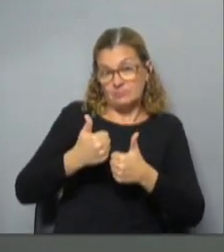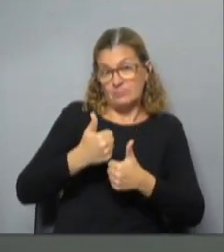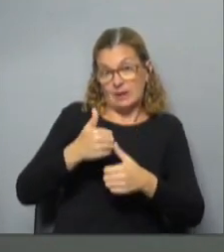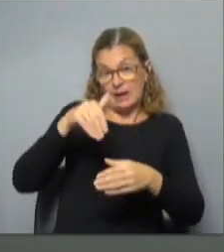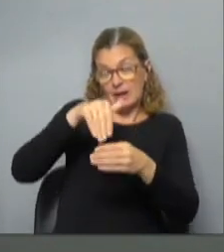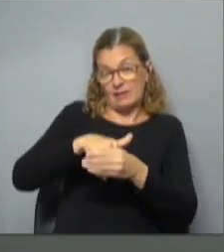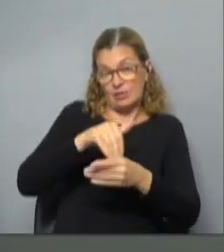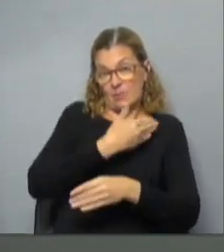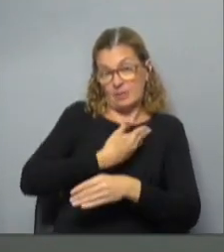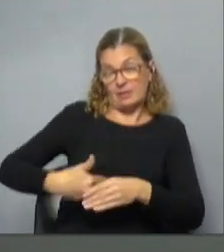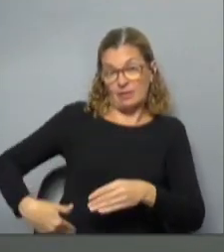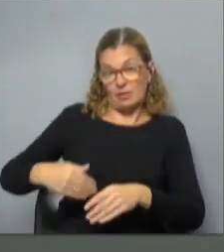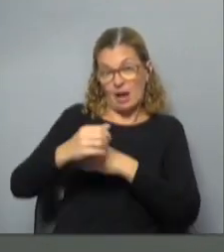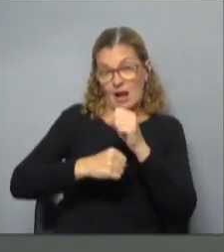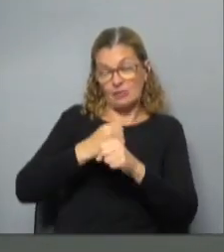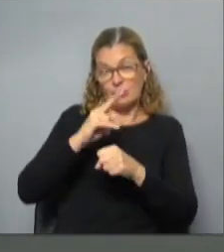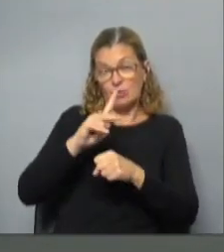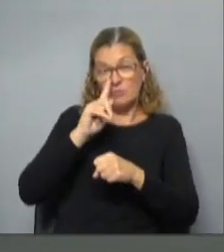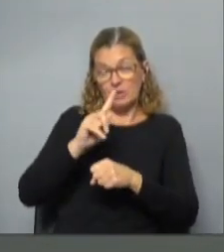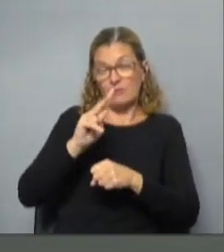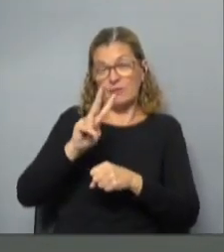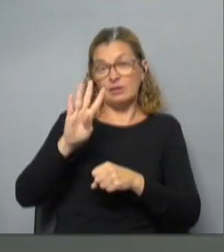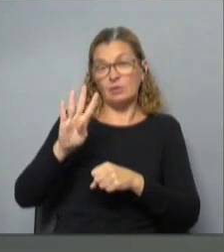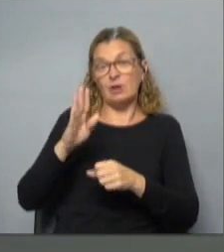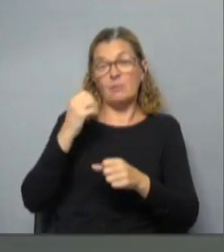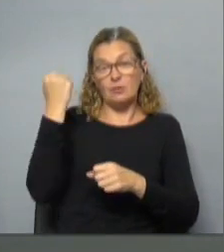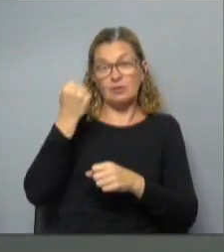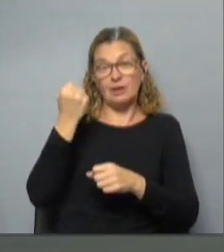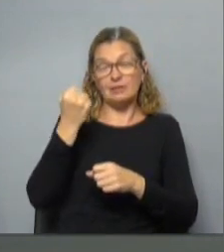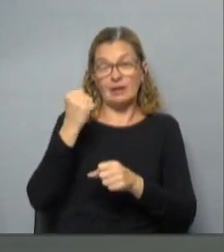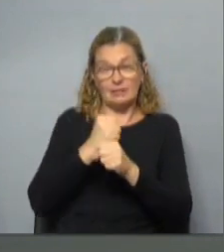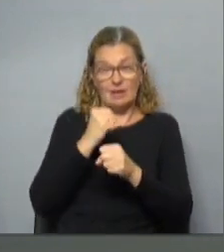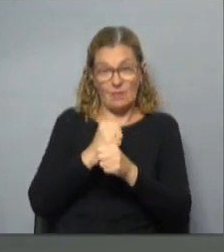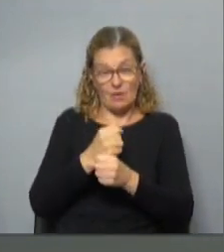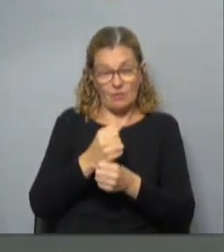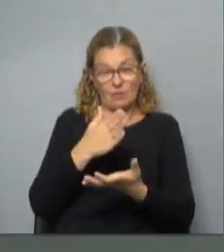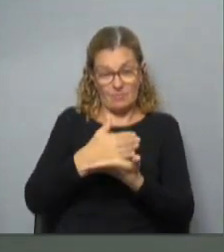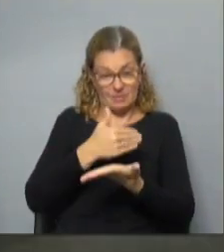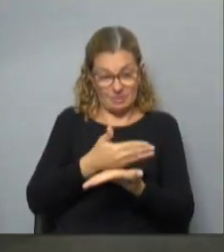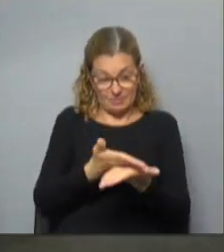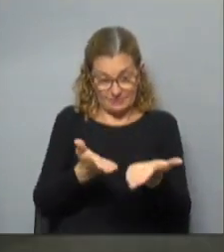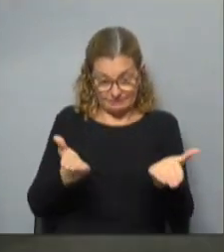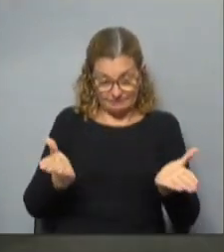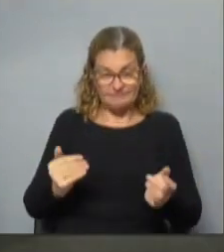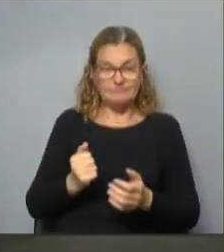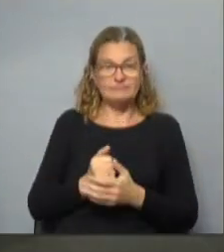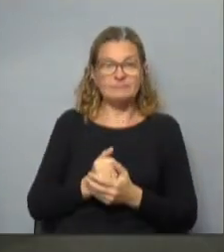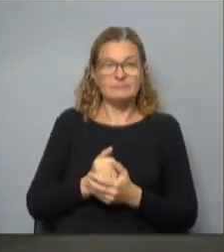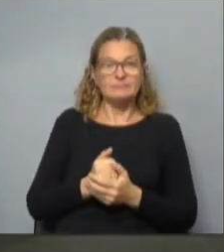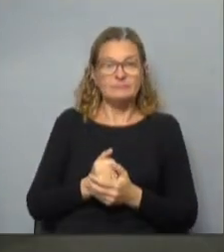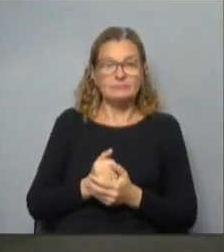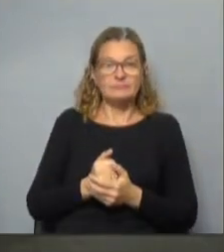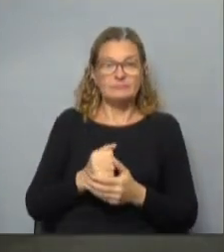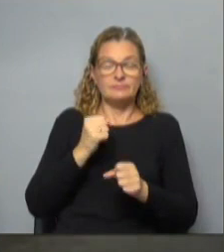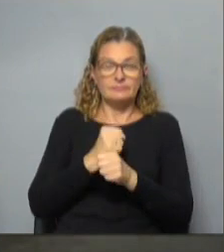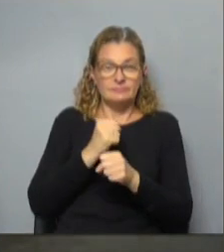presidenciales de 2024 y la importancia de la gestión departamental para ese escenario y la gestión no es